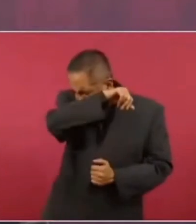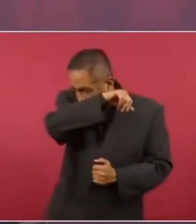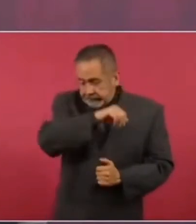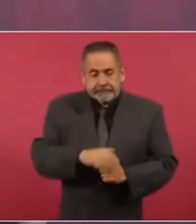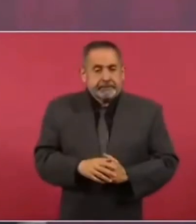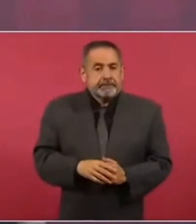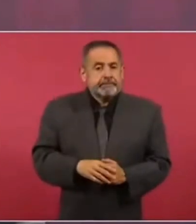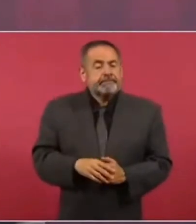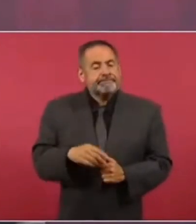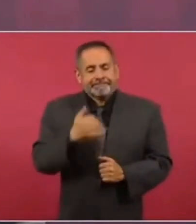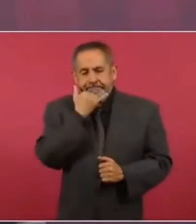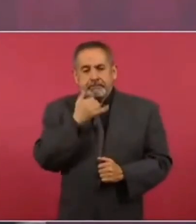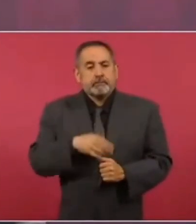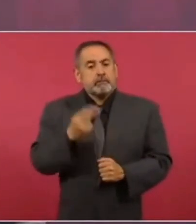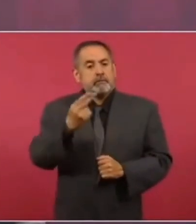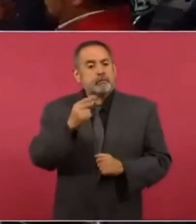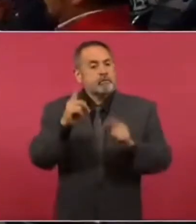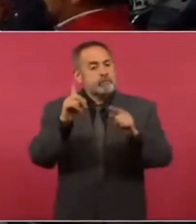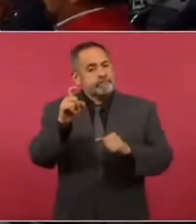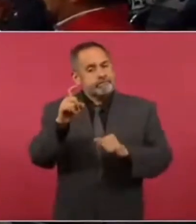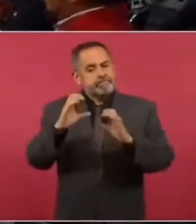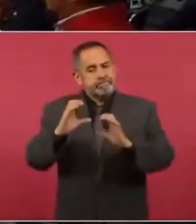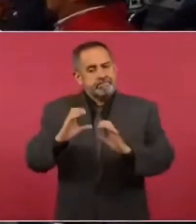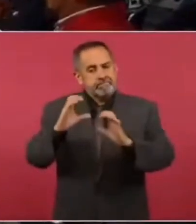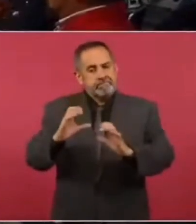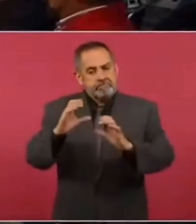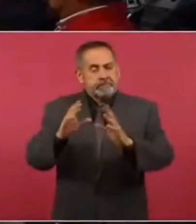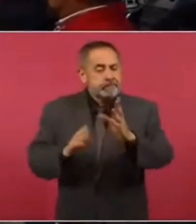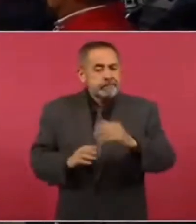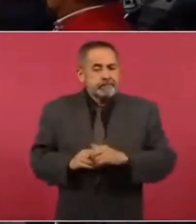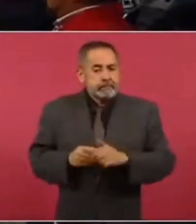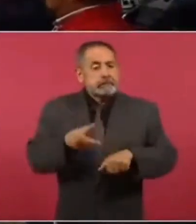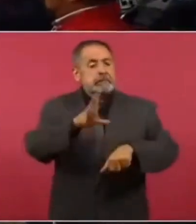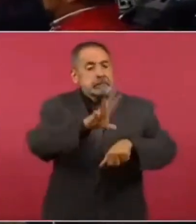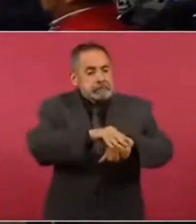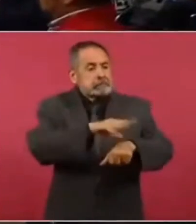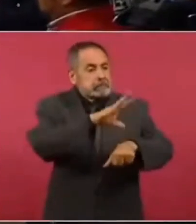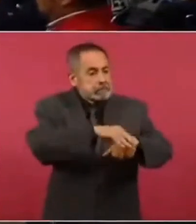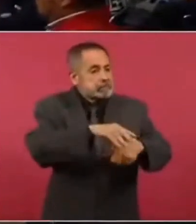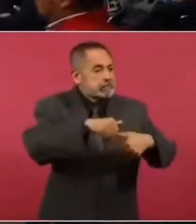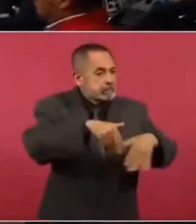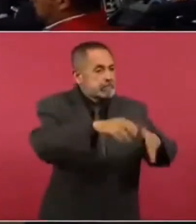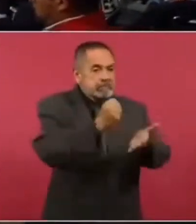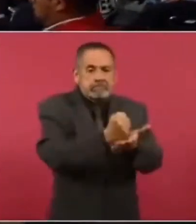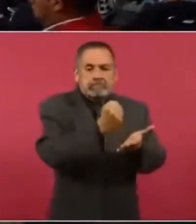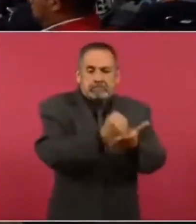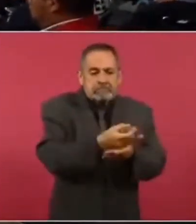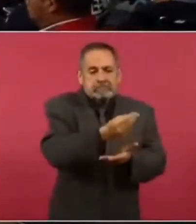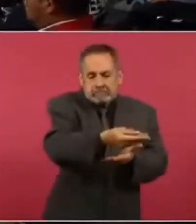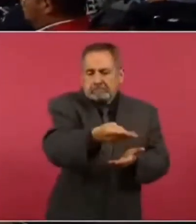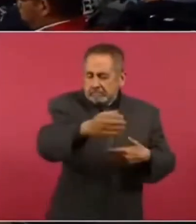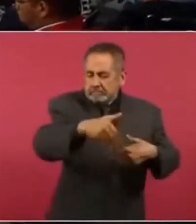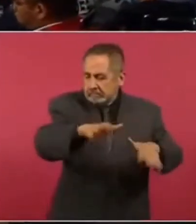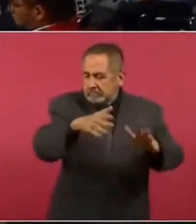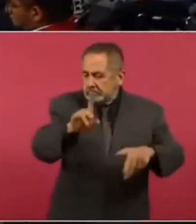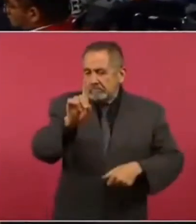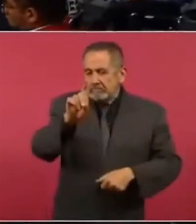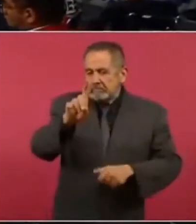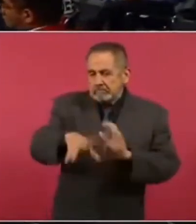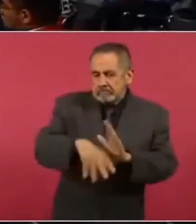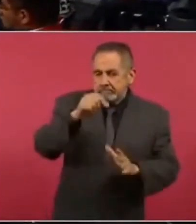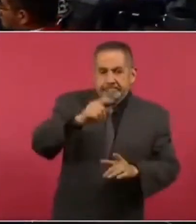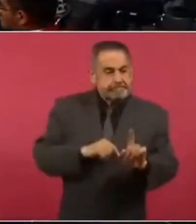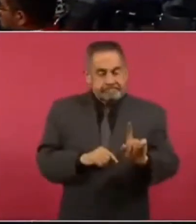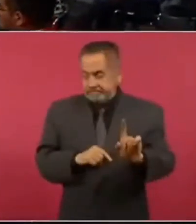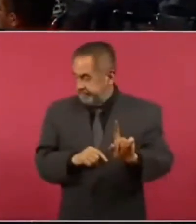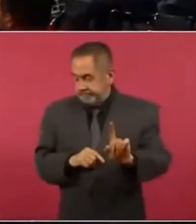cuidar el agua, no estar dando permisos a diestra y siniestra sin tomar